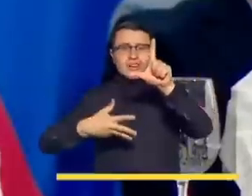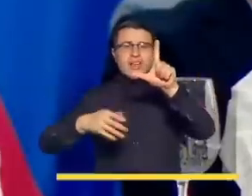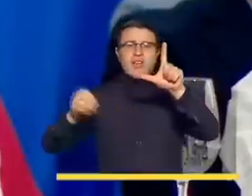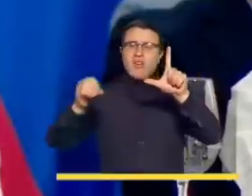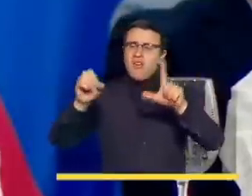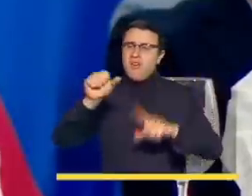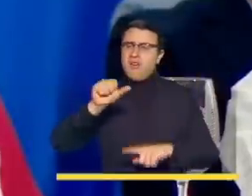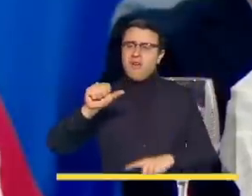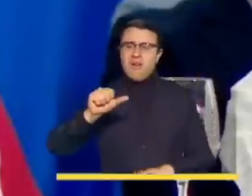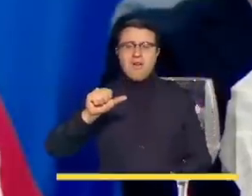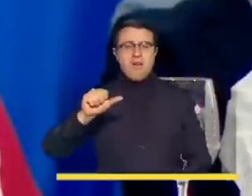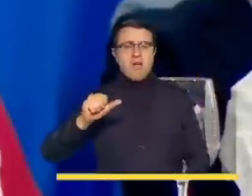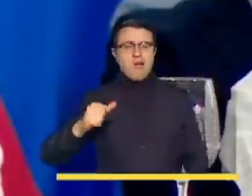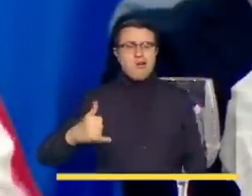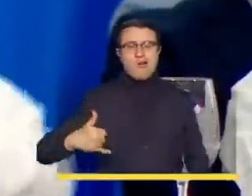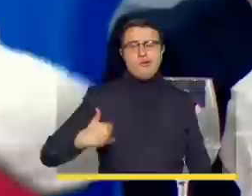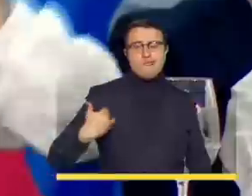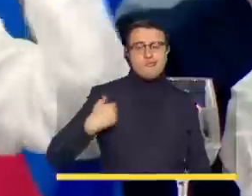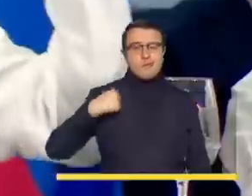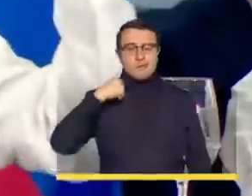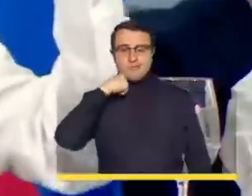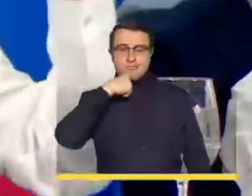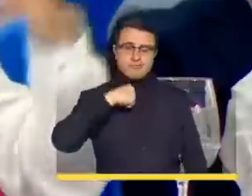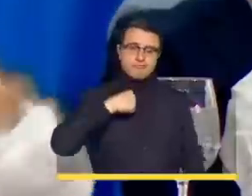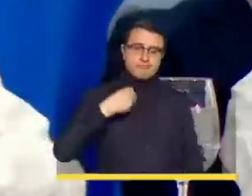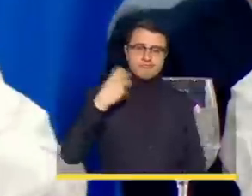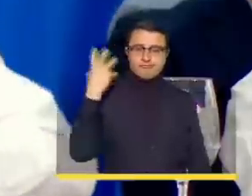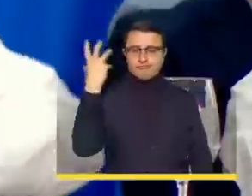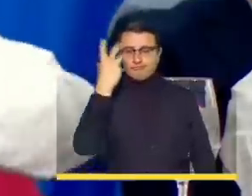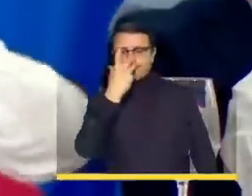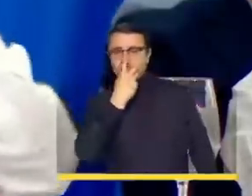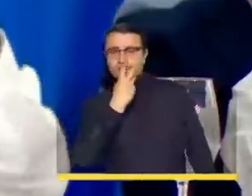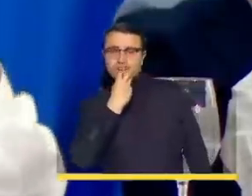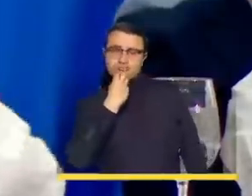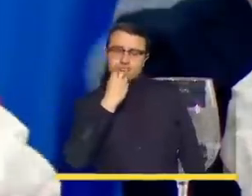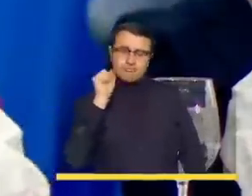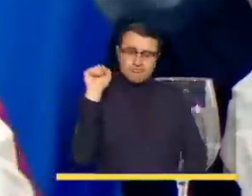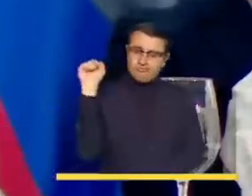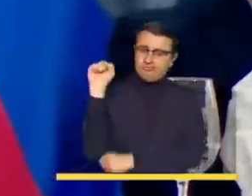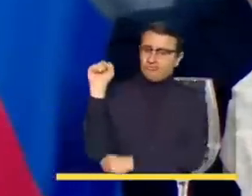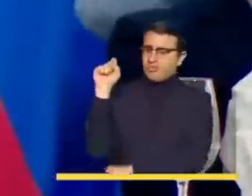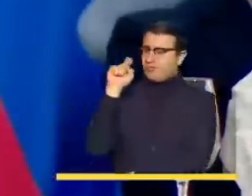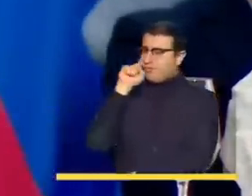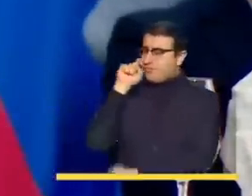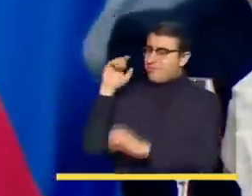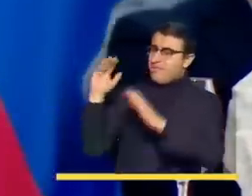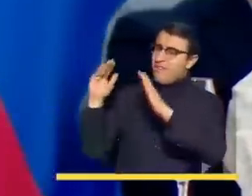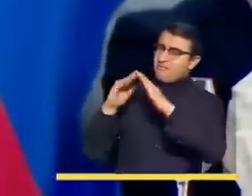muchachos guapos, y de las residencias, y de los carros de lujo.